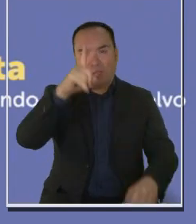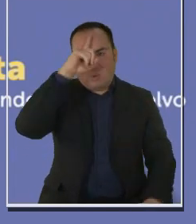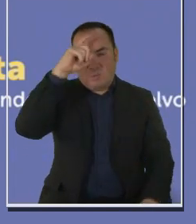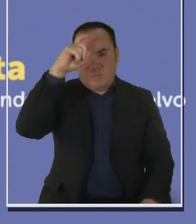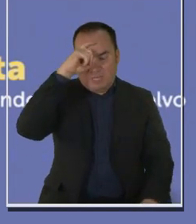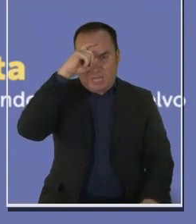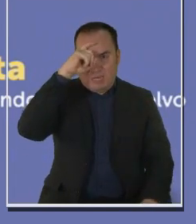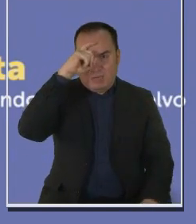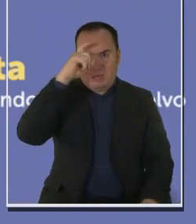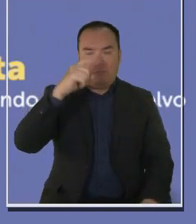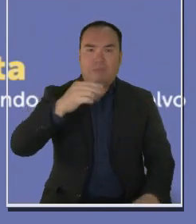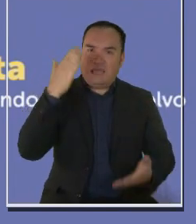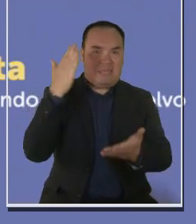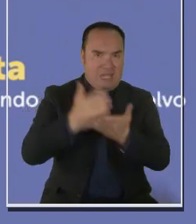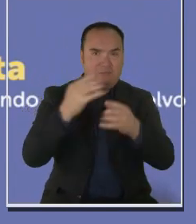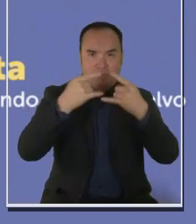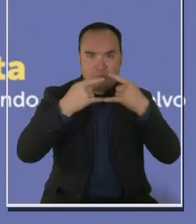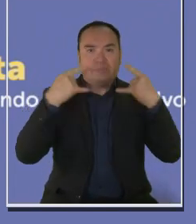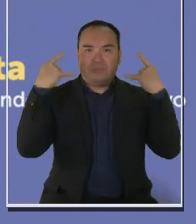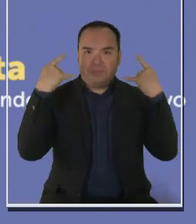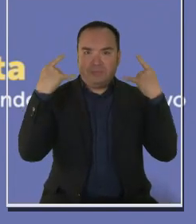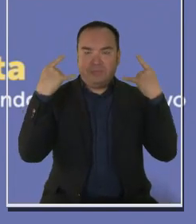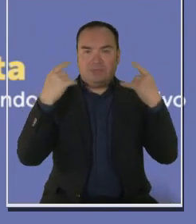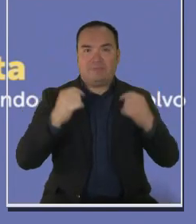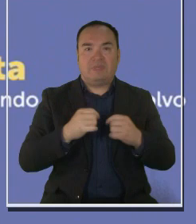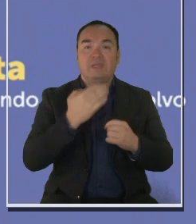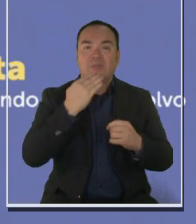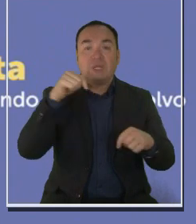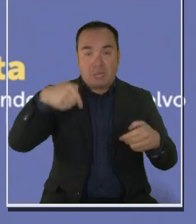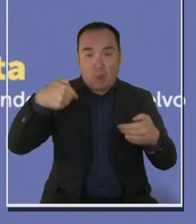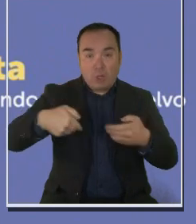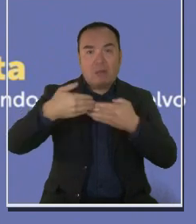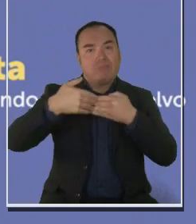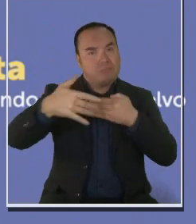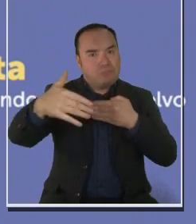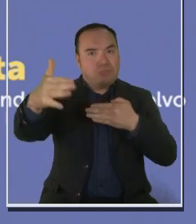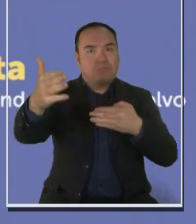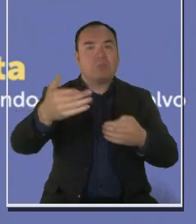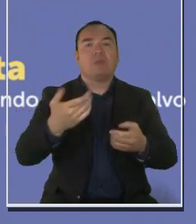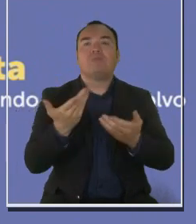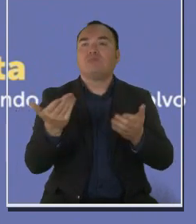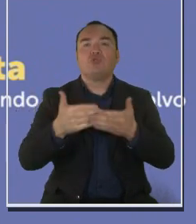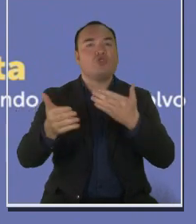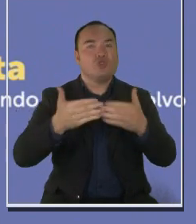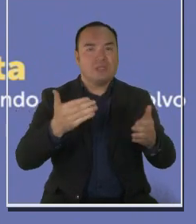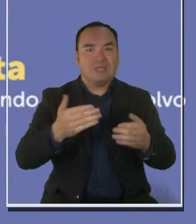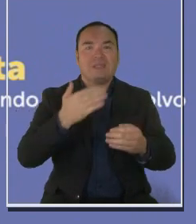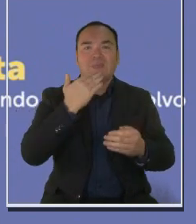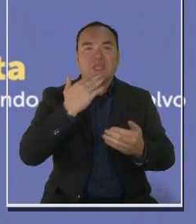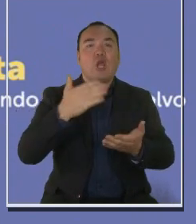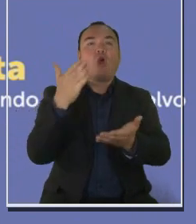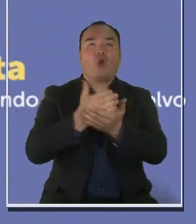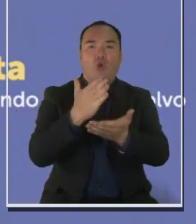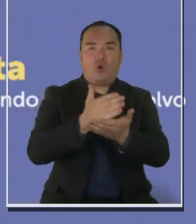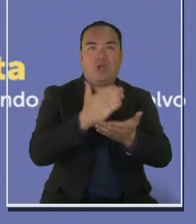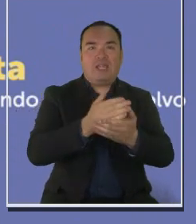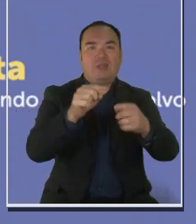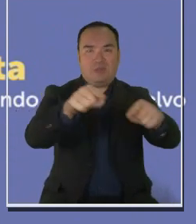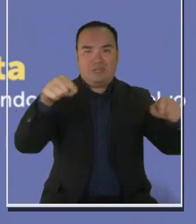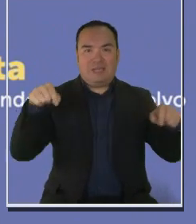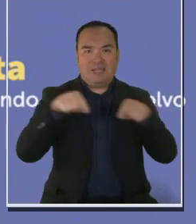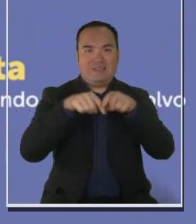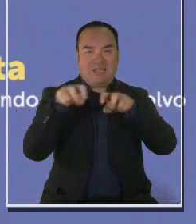obligatorio, y por supuesto, como hemos visto ahora, desde hoy día, en los establecimientos de educación dentro de las salas de